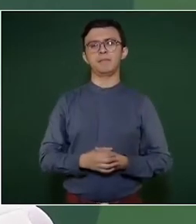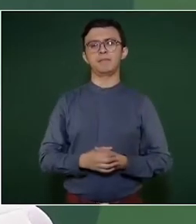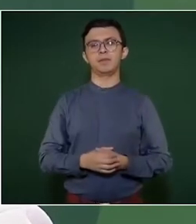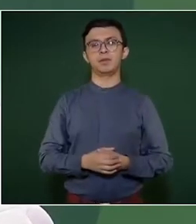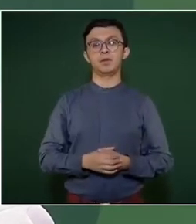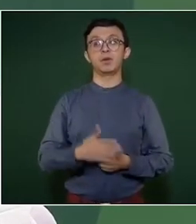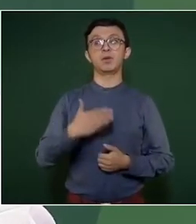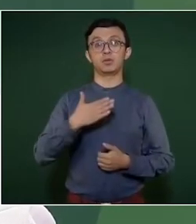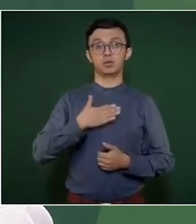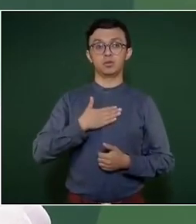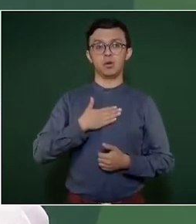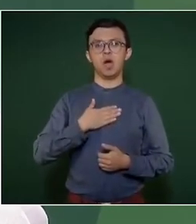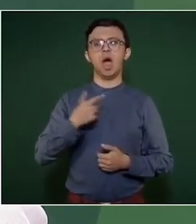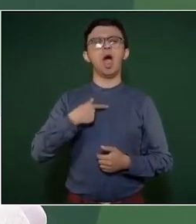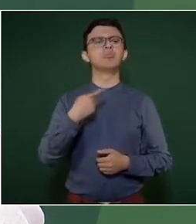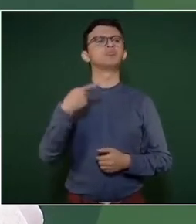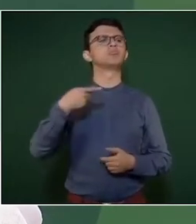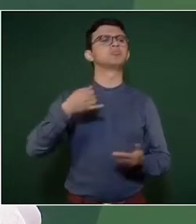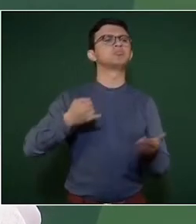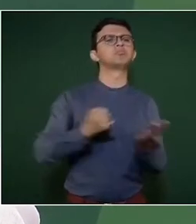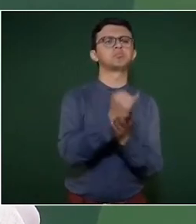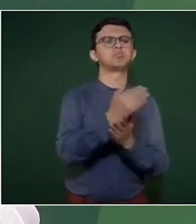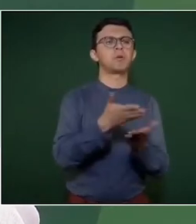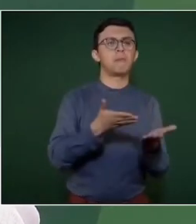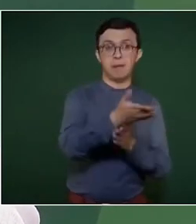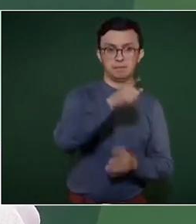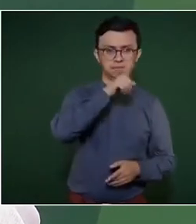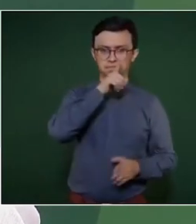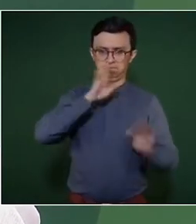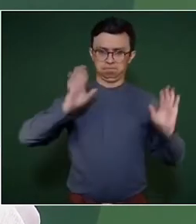yo no me voy a meter, pero sí voy a apoyar